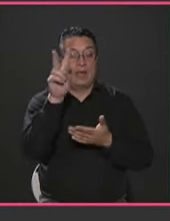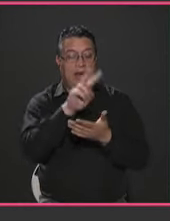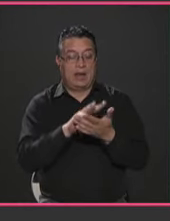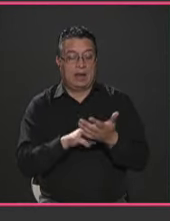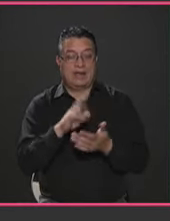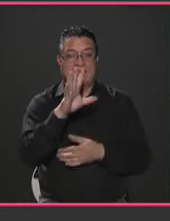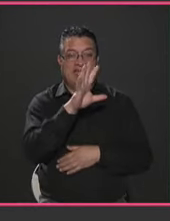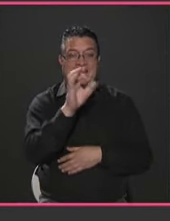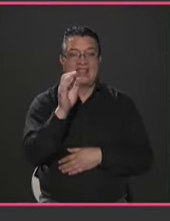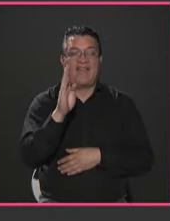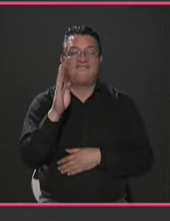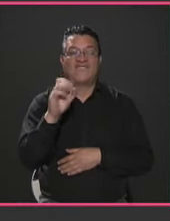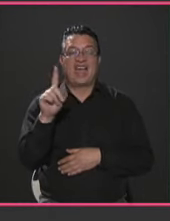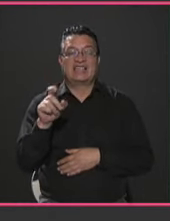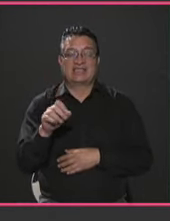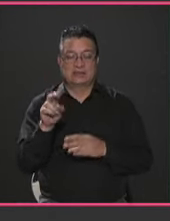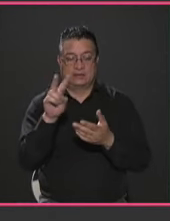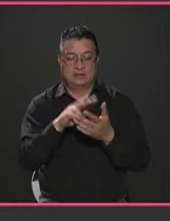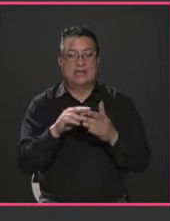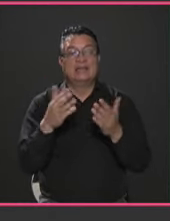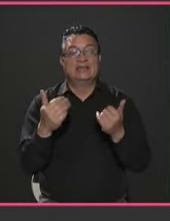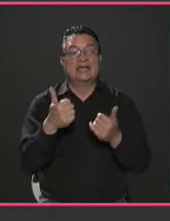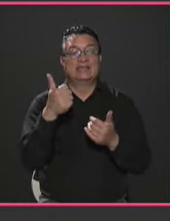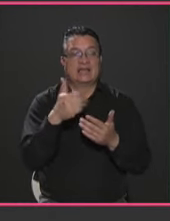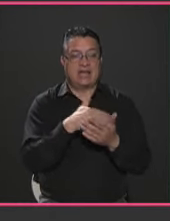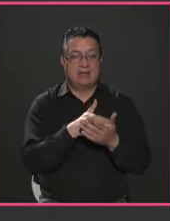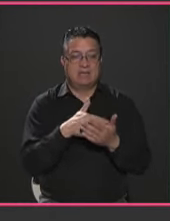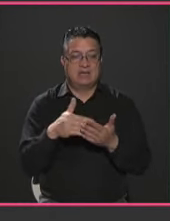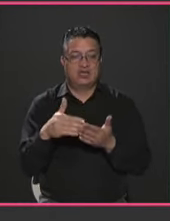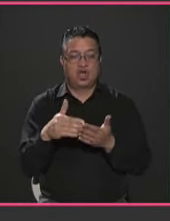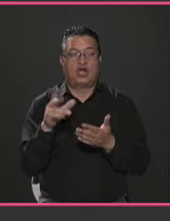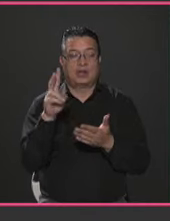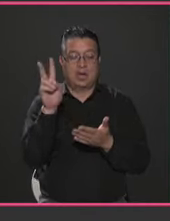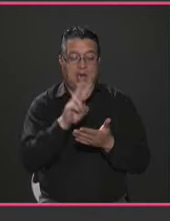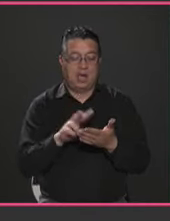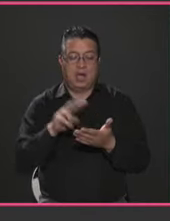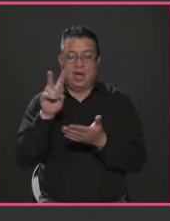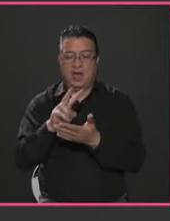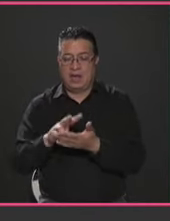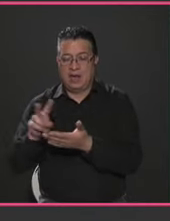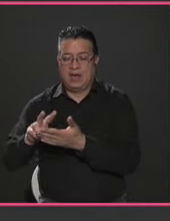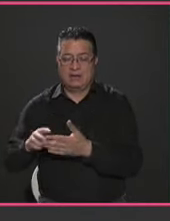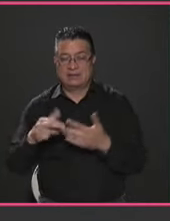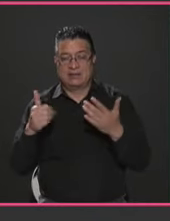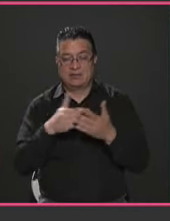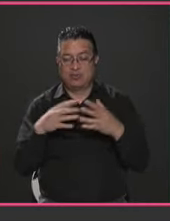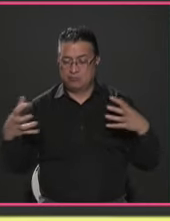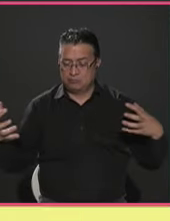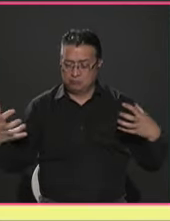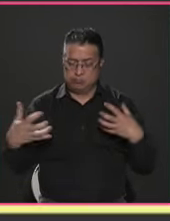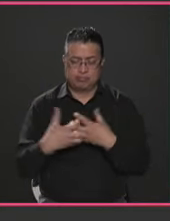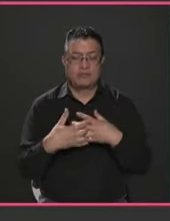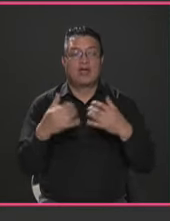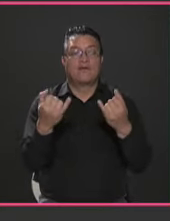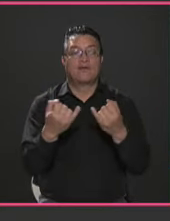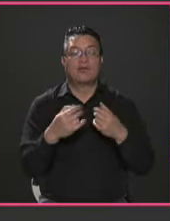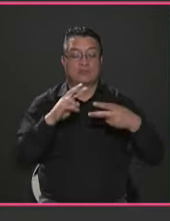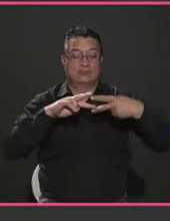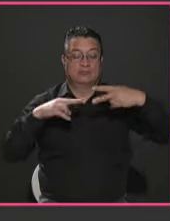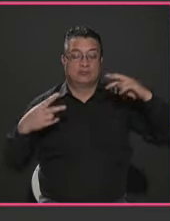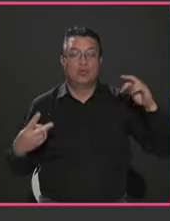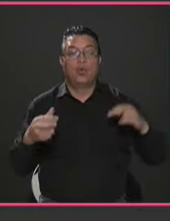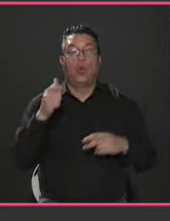500 bases a la vez y necesitamos hacer 6 millones de eh lecturas para poder juntar toda la información de el genoma